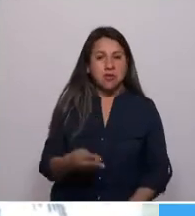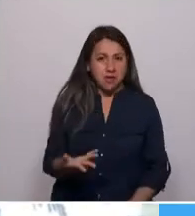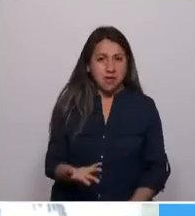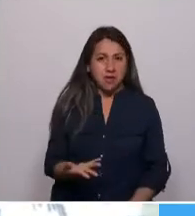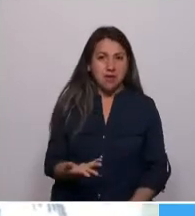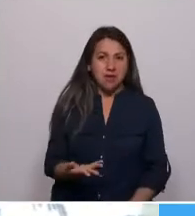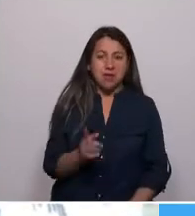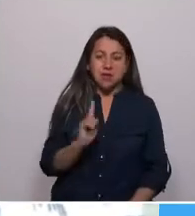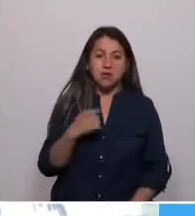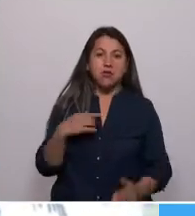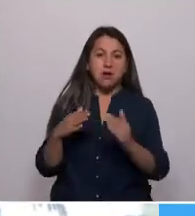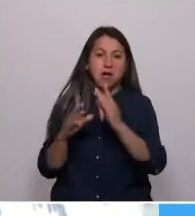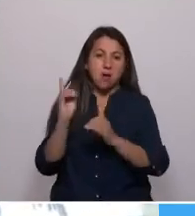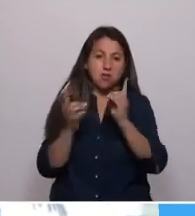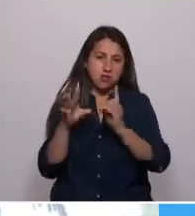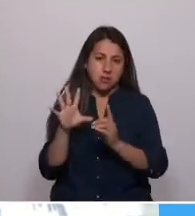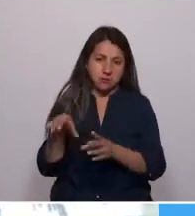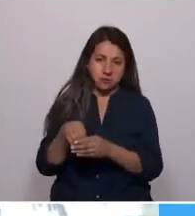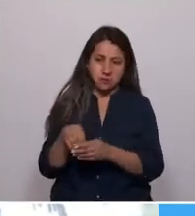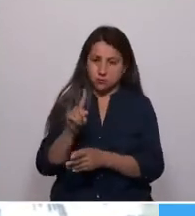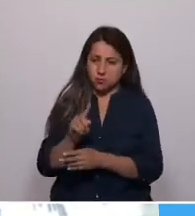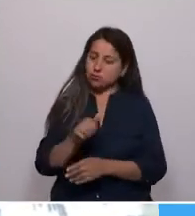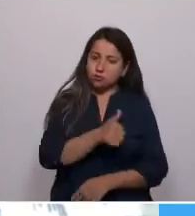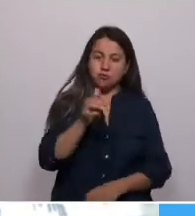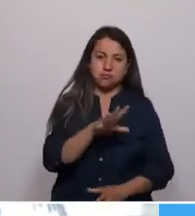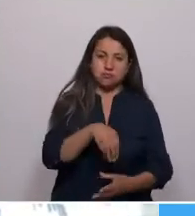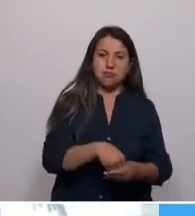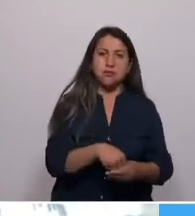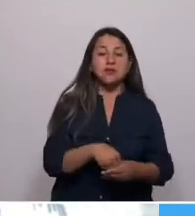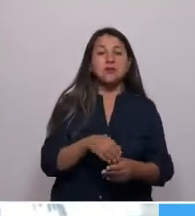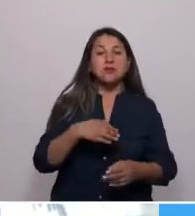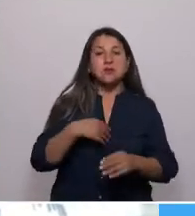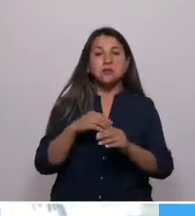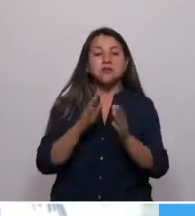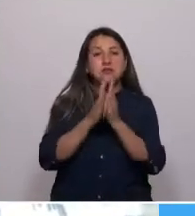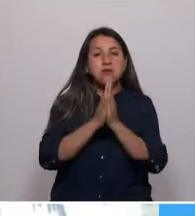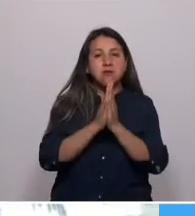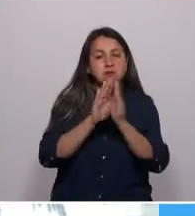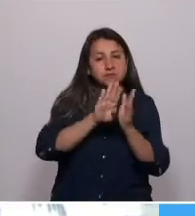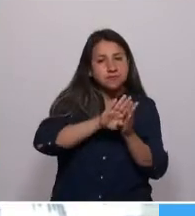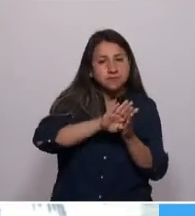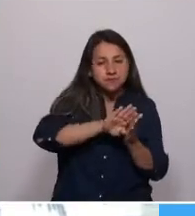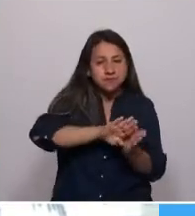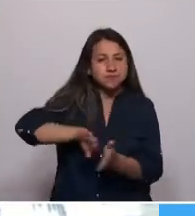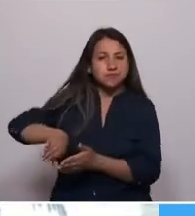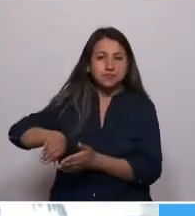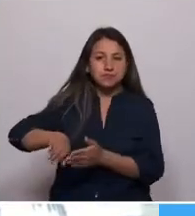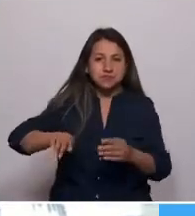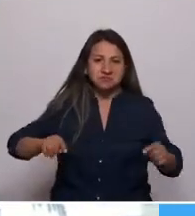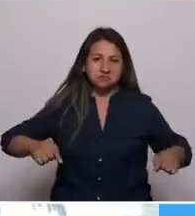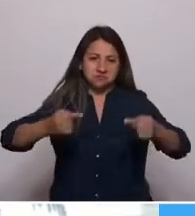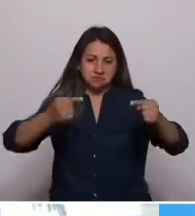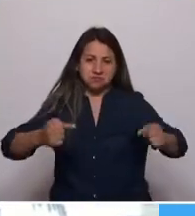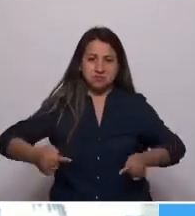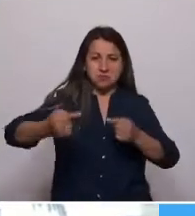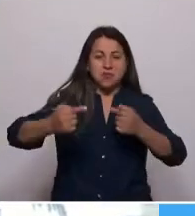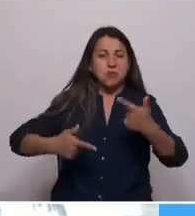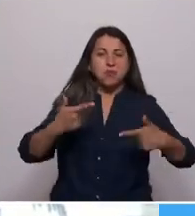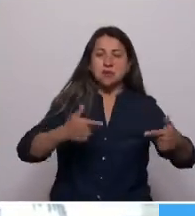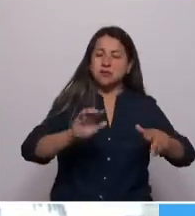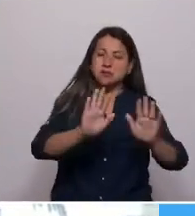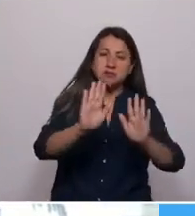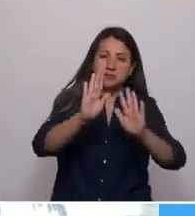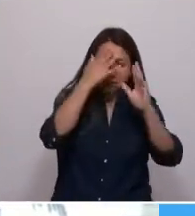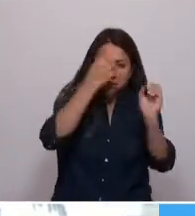no la casa de algunos hago un llamado a dejar a un lado el atrincheramiento político a dejar a un lado la